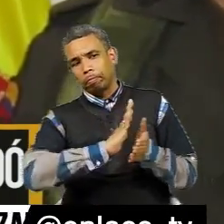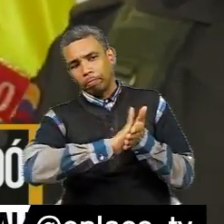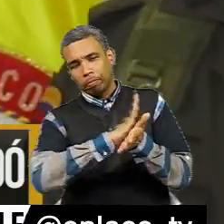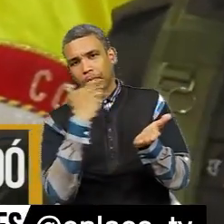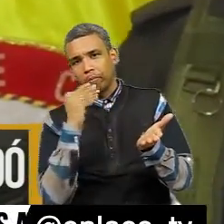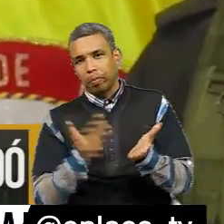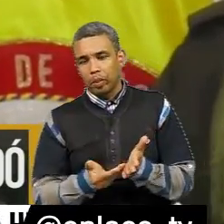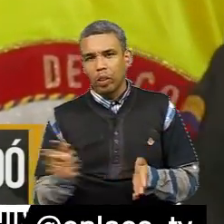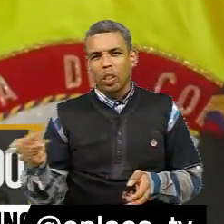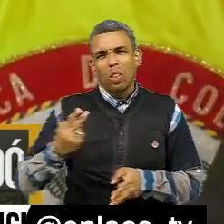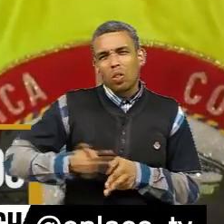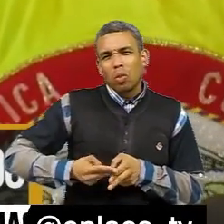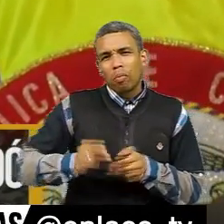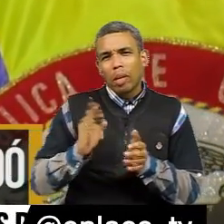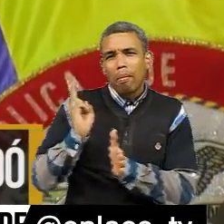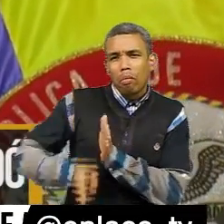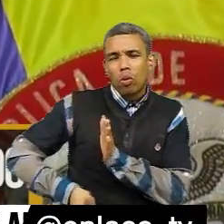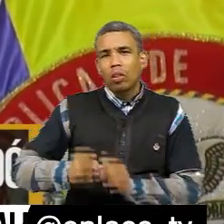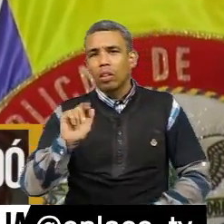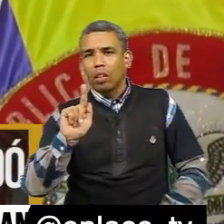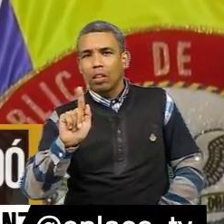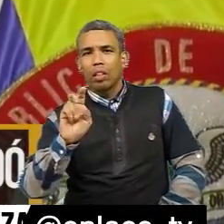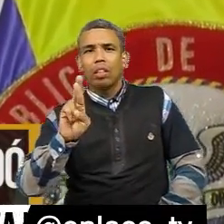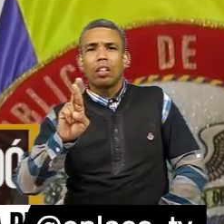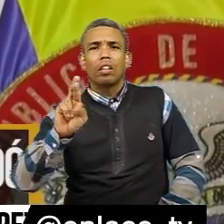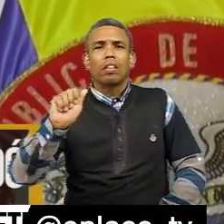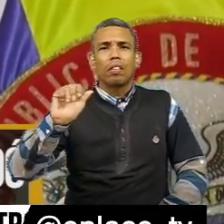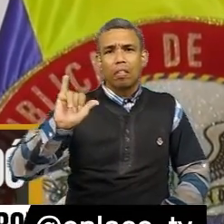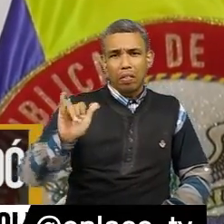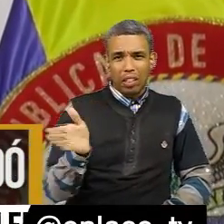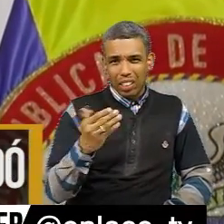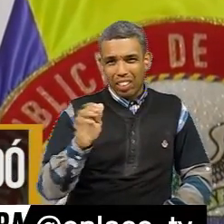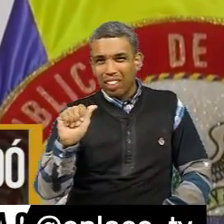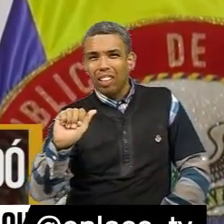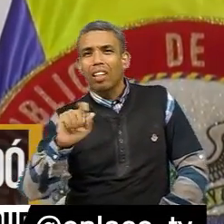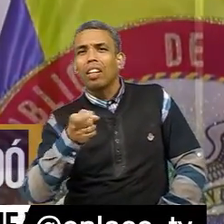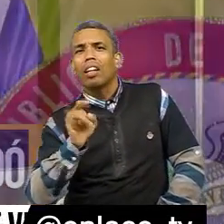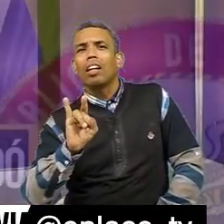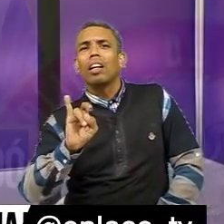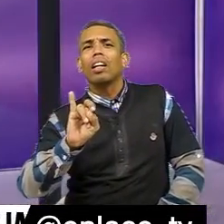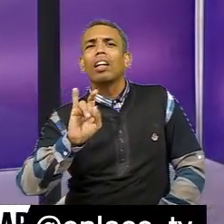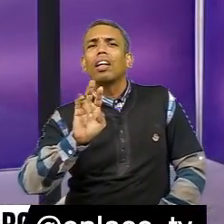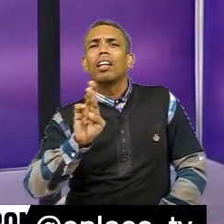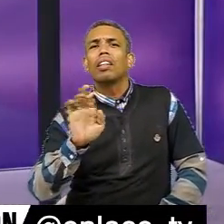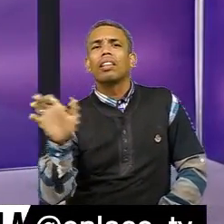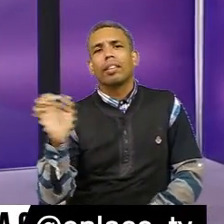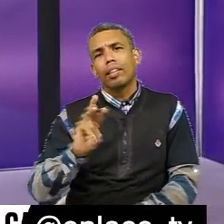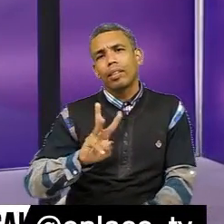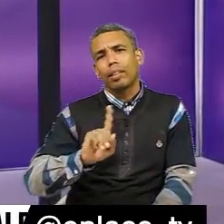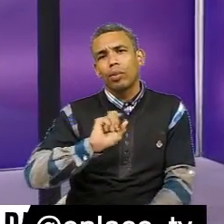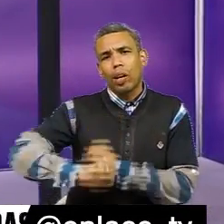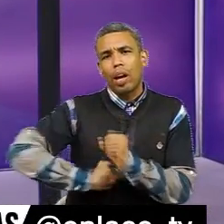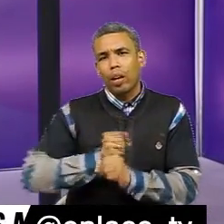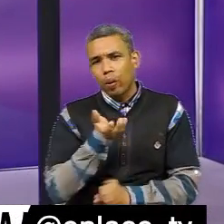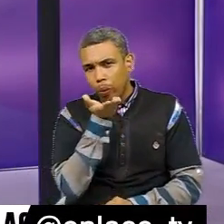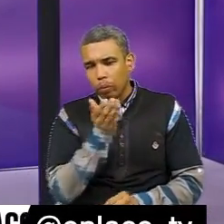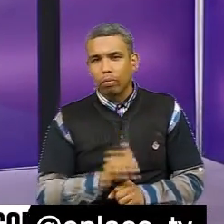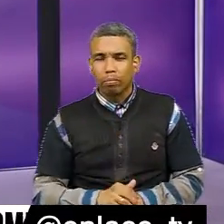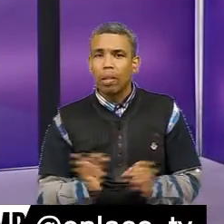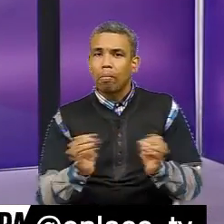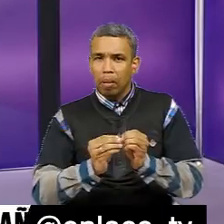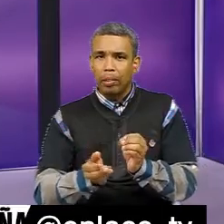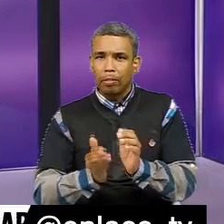víctima fue identificada como Fray Ezequiel Aguirre, de 31 años de edad. Es la información por el momento. Continúen ustedes en el estudio con más Enlace